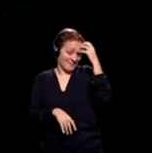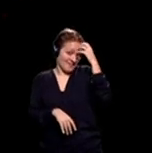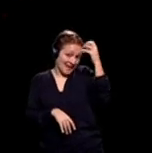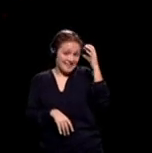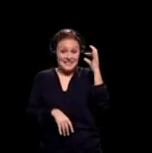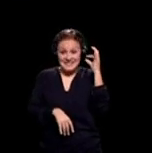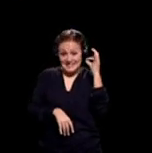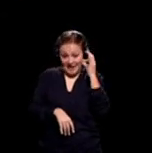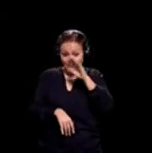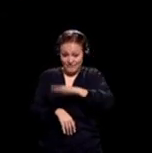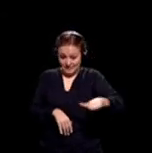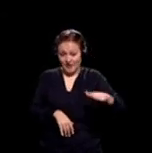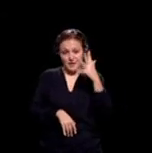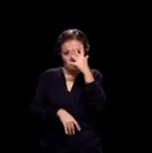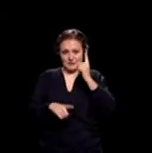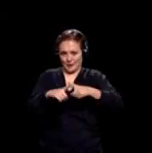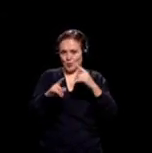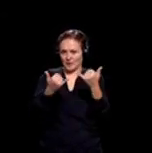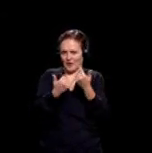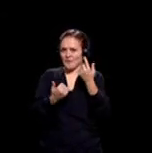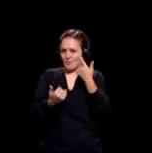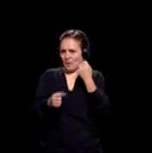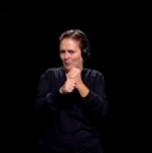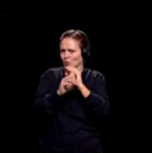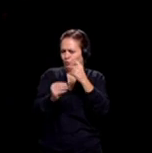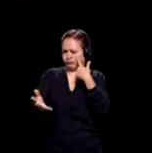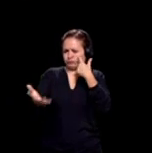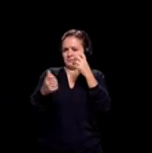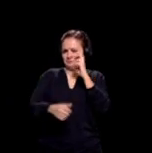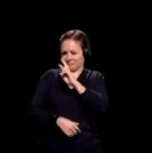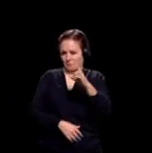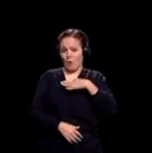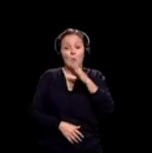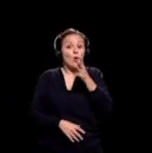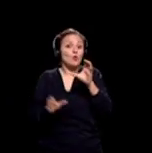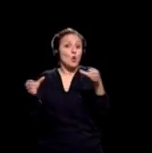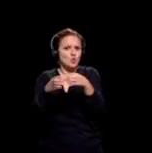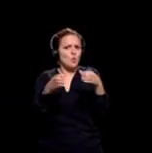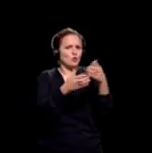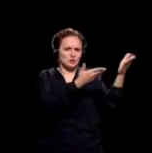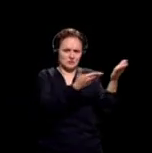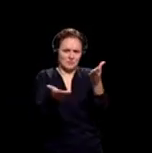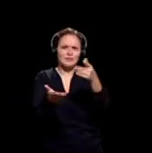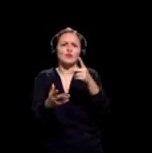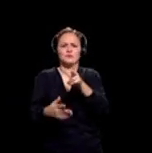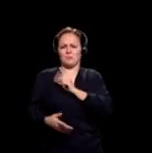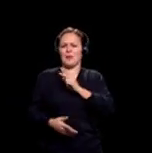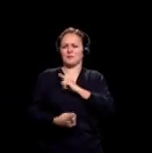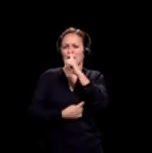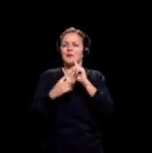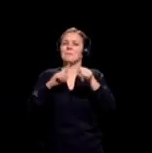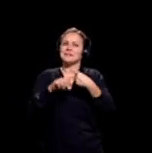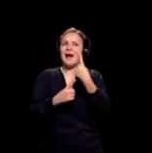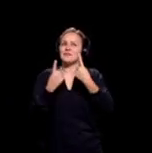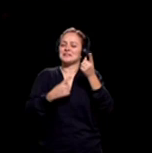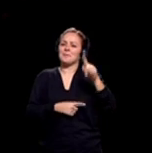por partes en el tiempo de su actuación, pues el ritmo, hacen... se